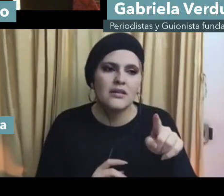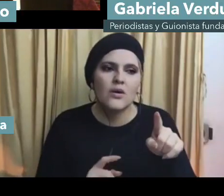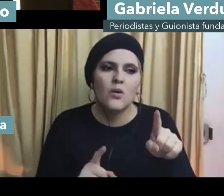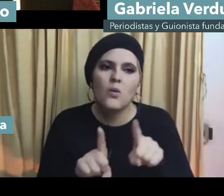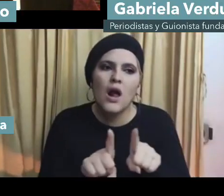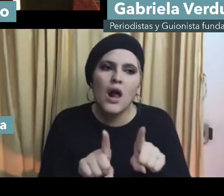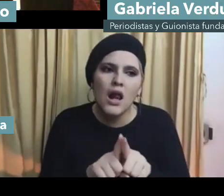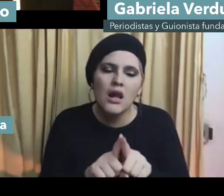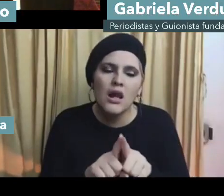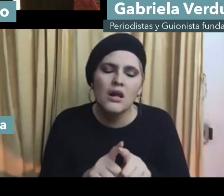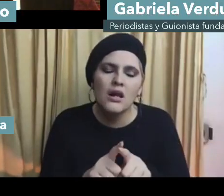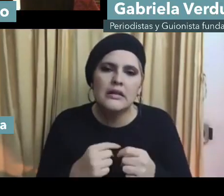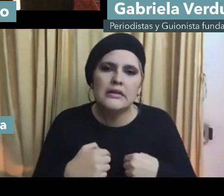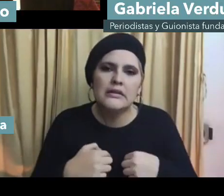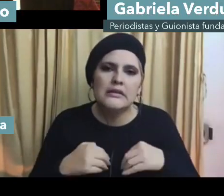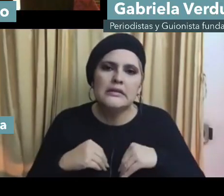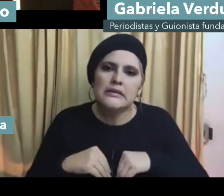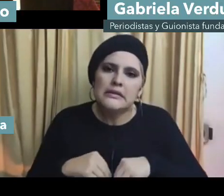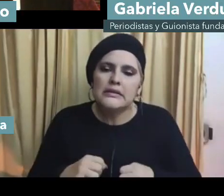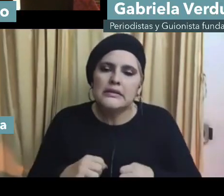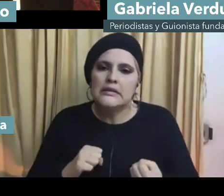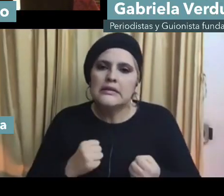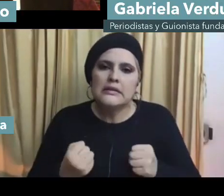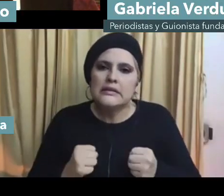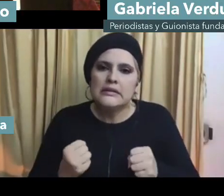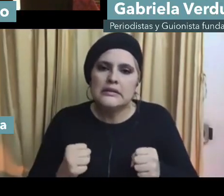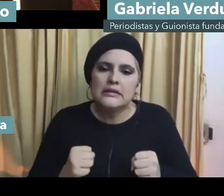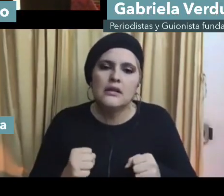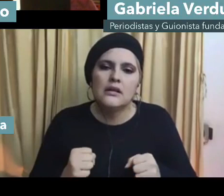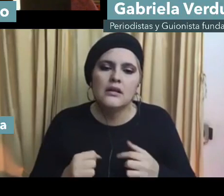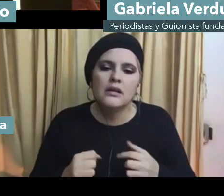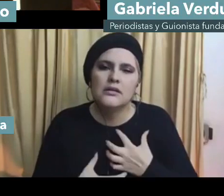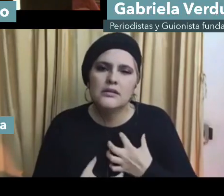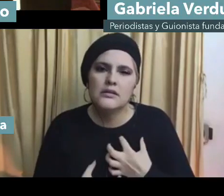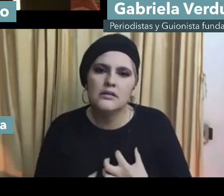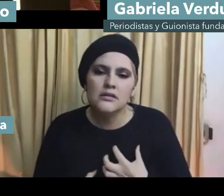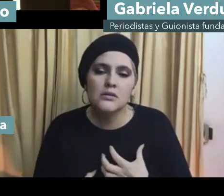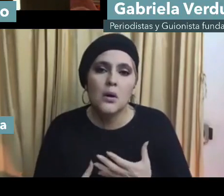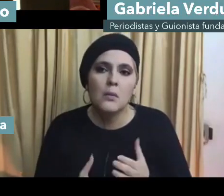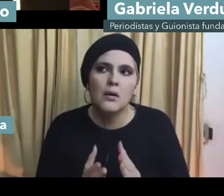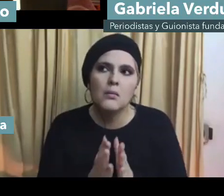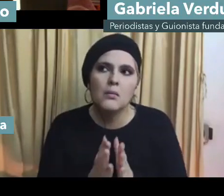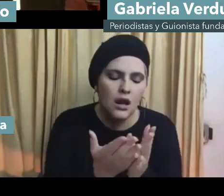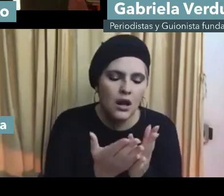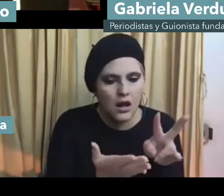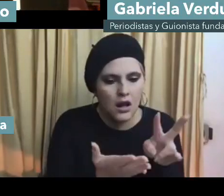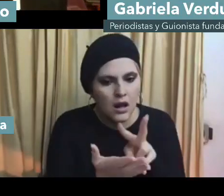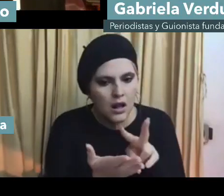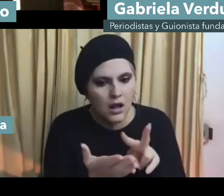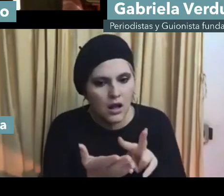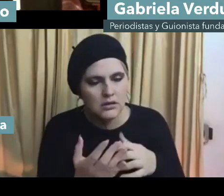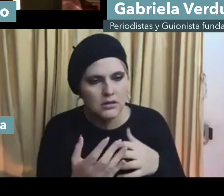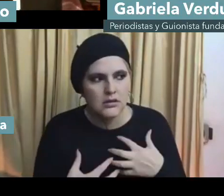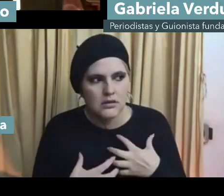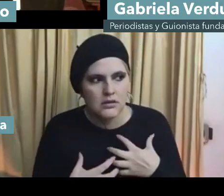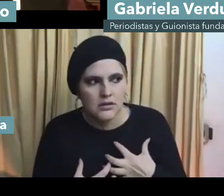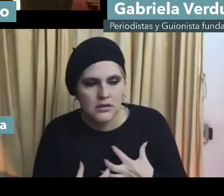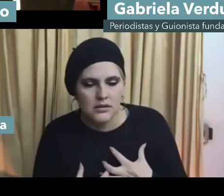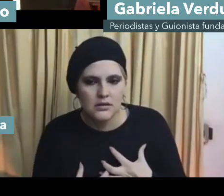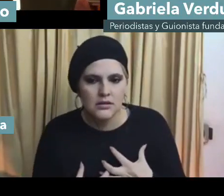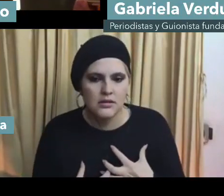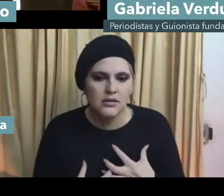Por lo tanto, se refugian quizá un poco en los libros para evitar estas situaciones de, digamos, de